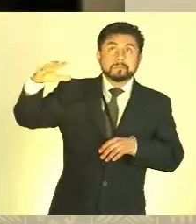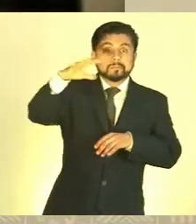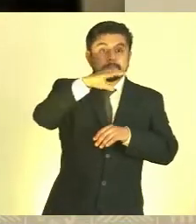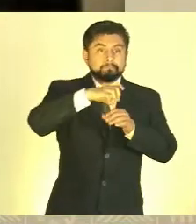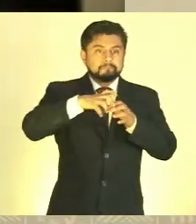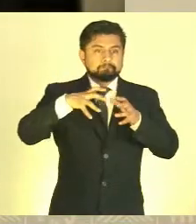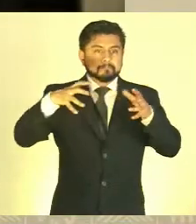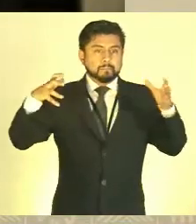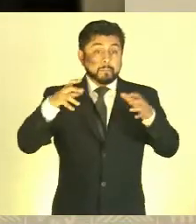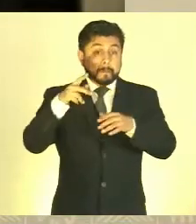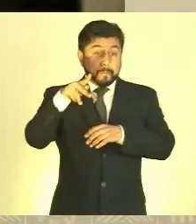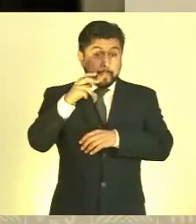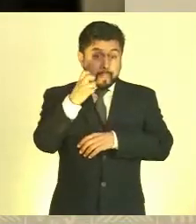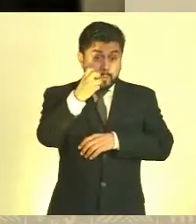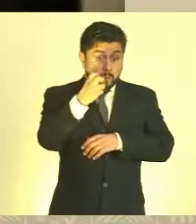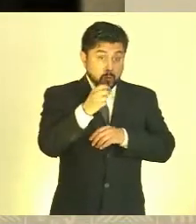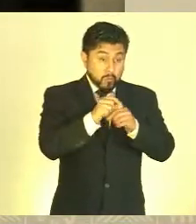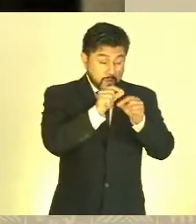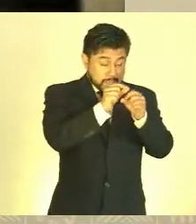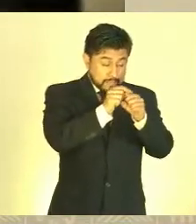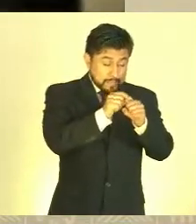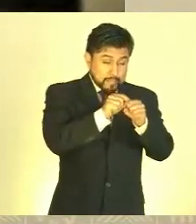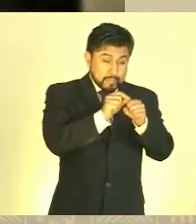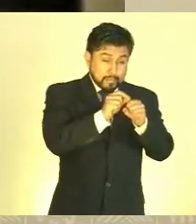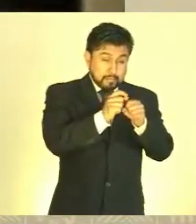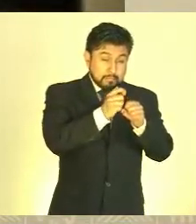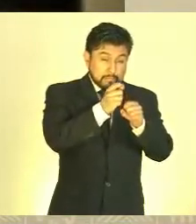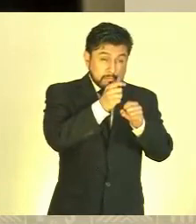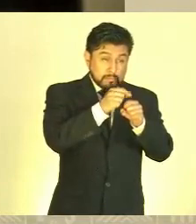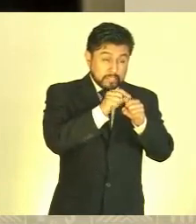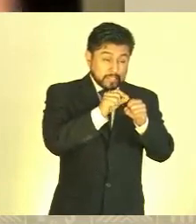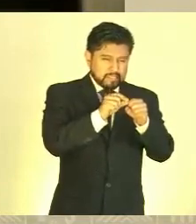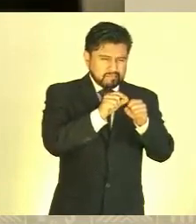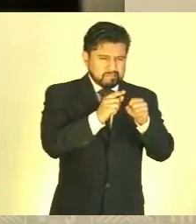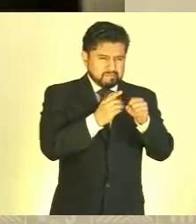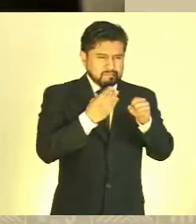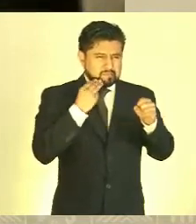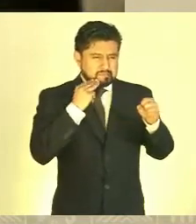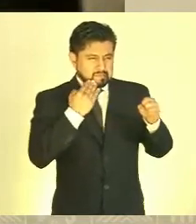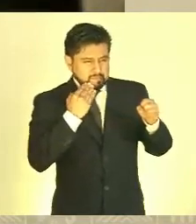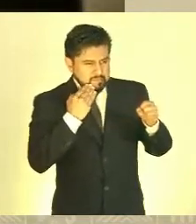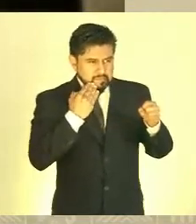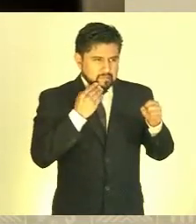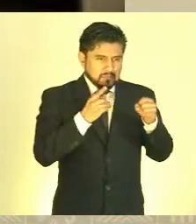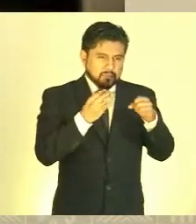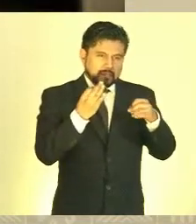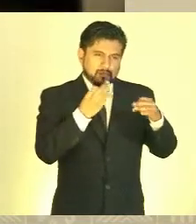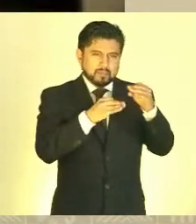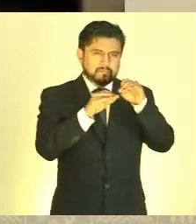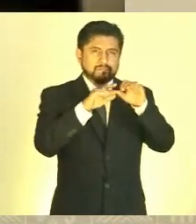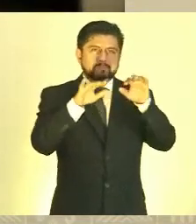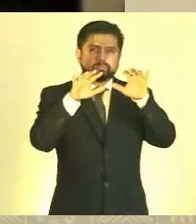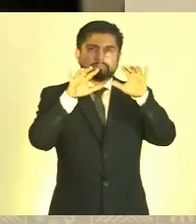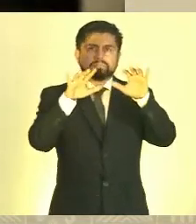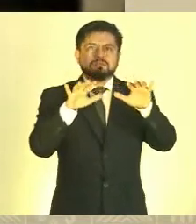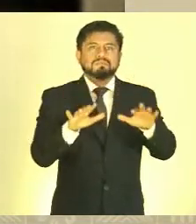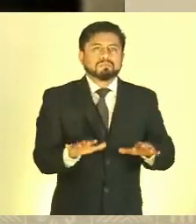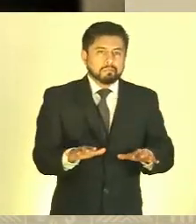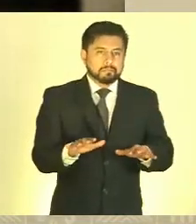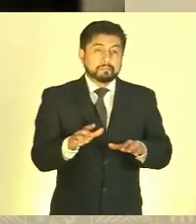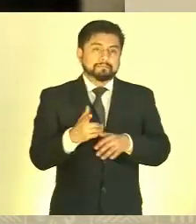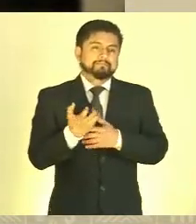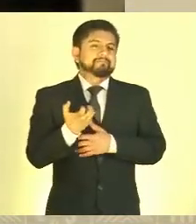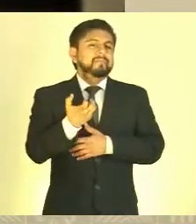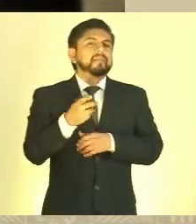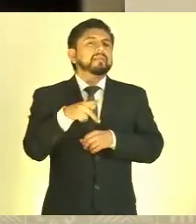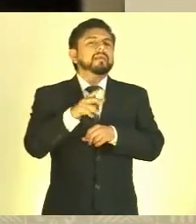esas partículas vibra, está desafinada, se cae todo el universo. Pero no basta con esto. ¿Por